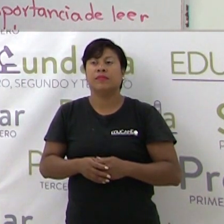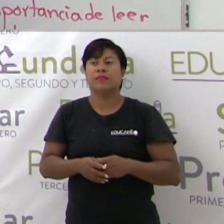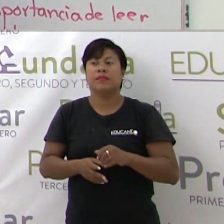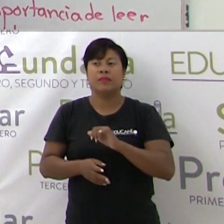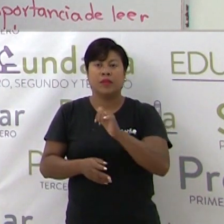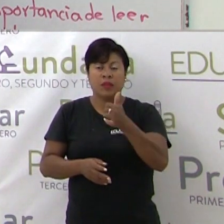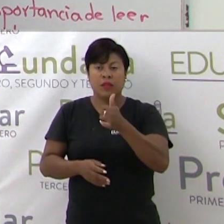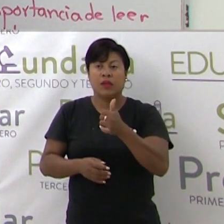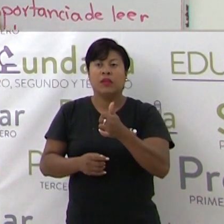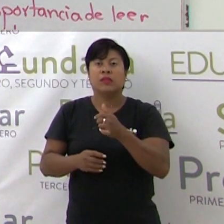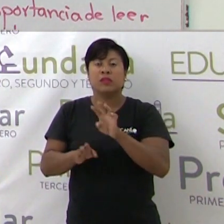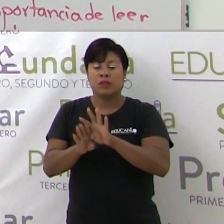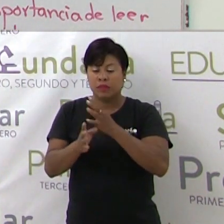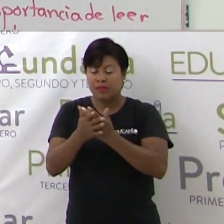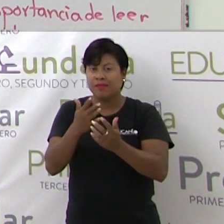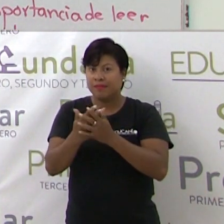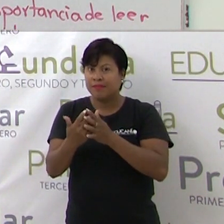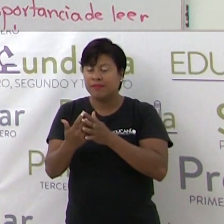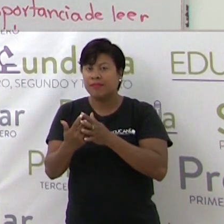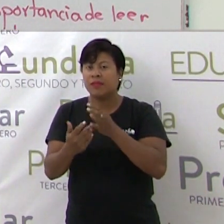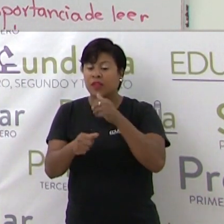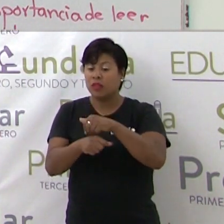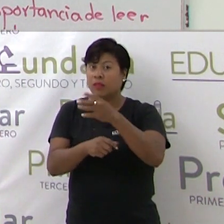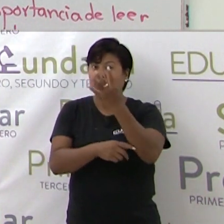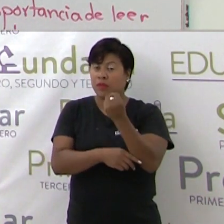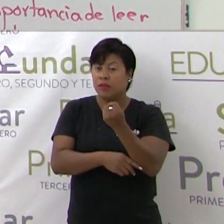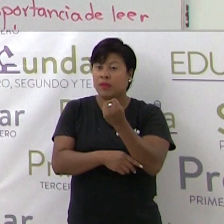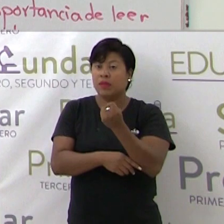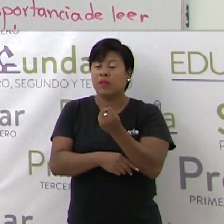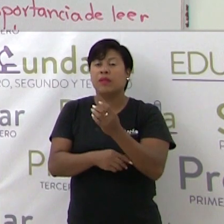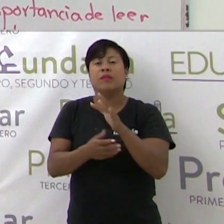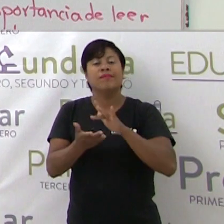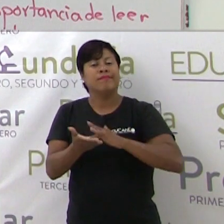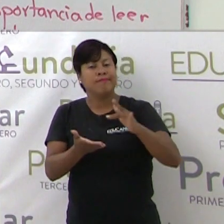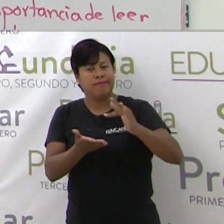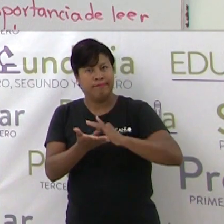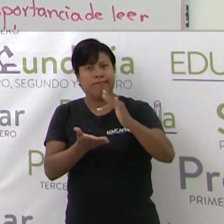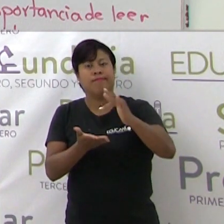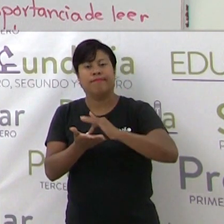Otras obras literarias, y en el número 9, agradecer.